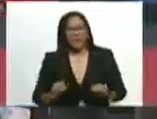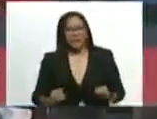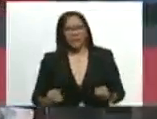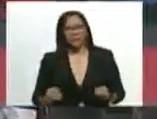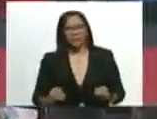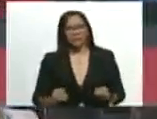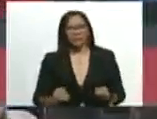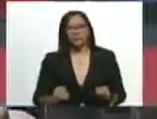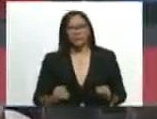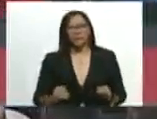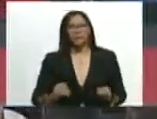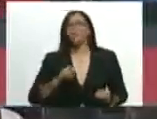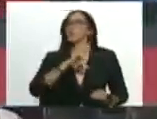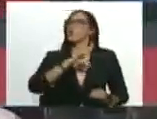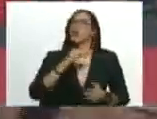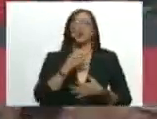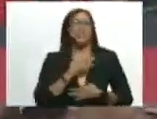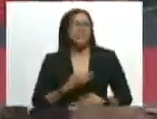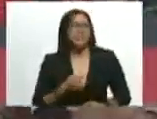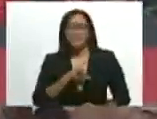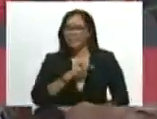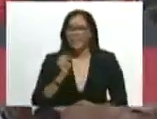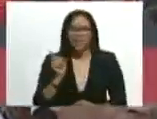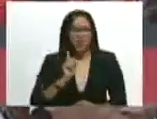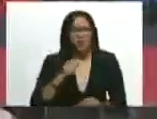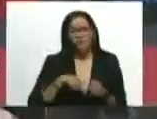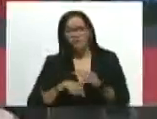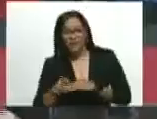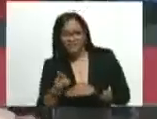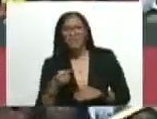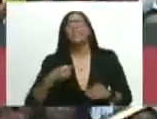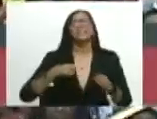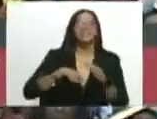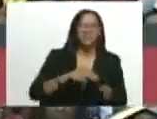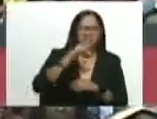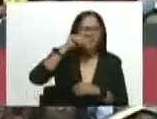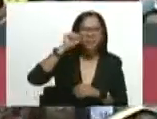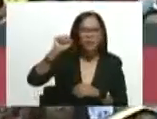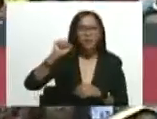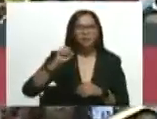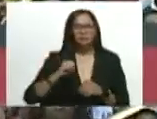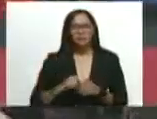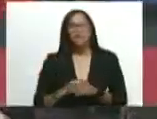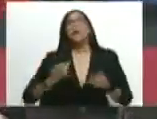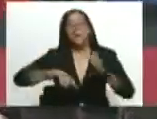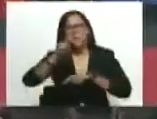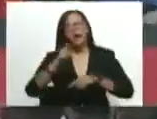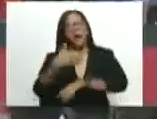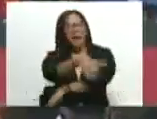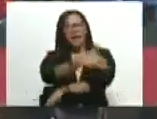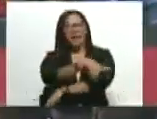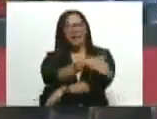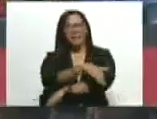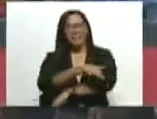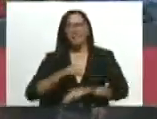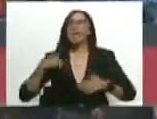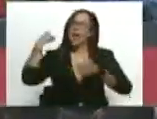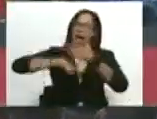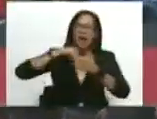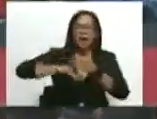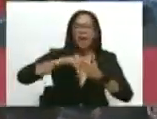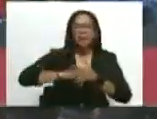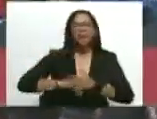no te vista y no va el que va Vamos pues a la calle a la